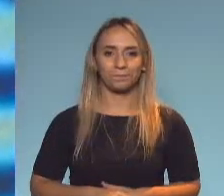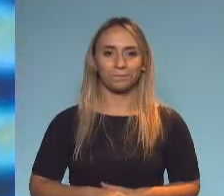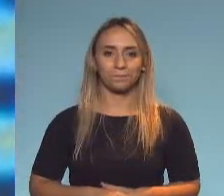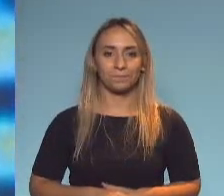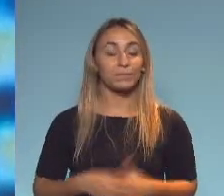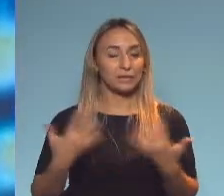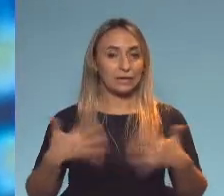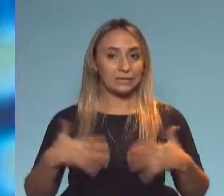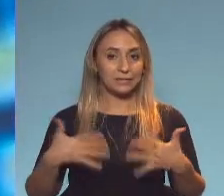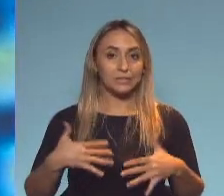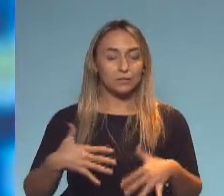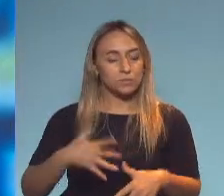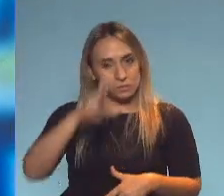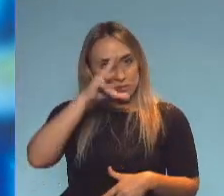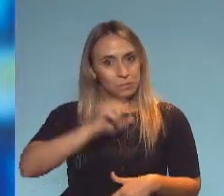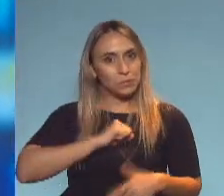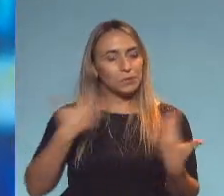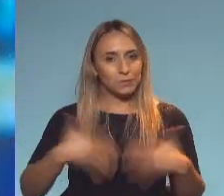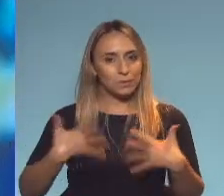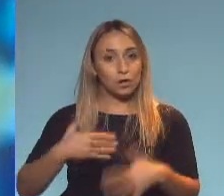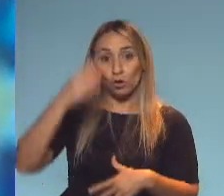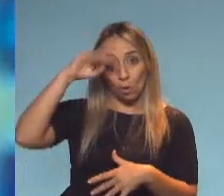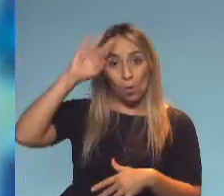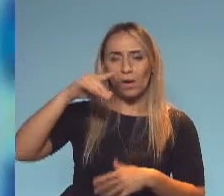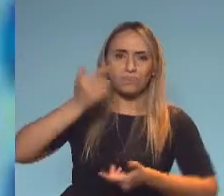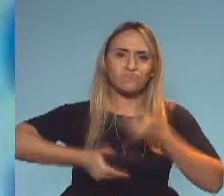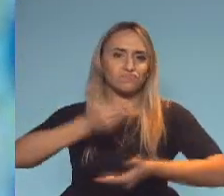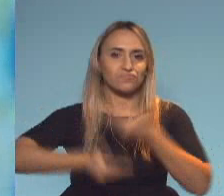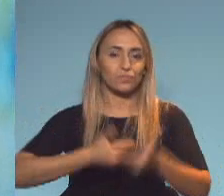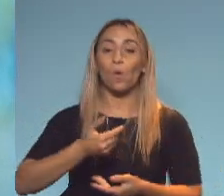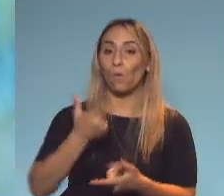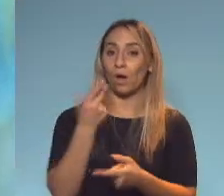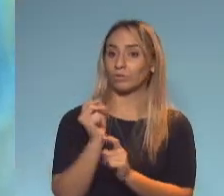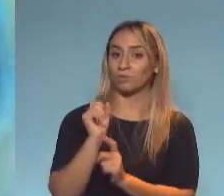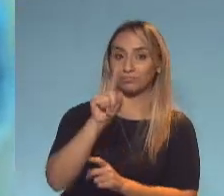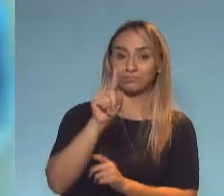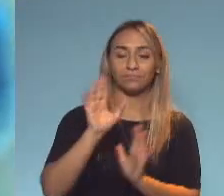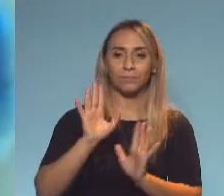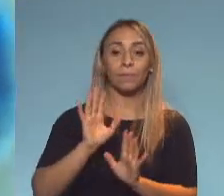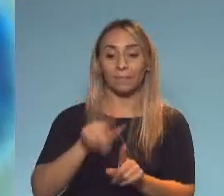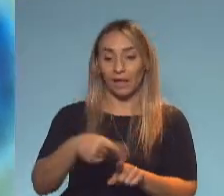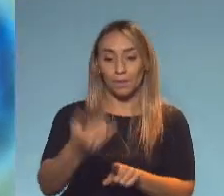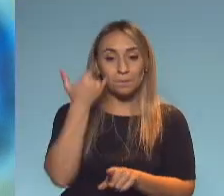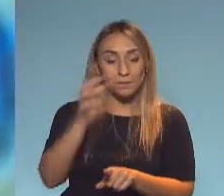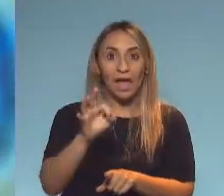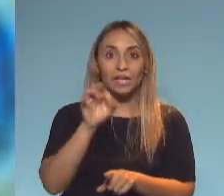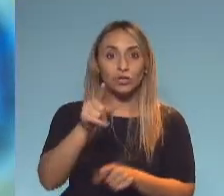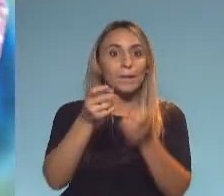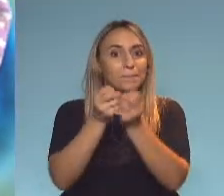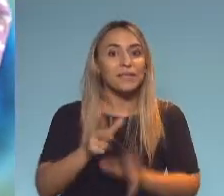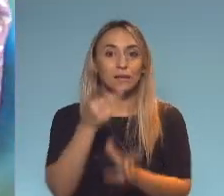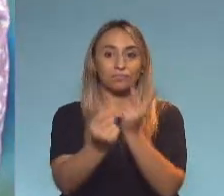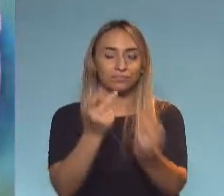Una verdadera proeza, la de Cuba, que avanza con la vacuna soberana y en mayo empezaría a inmunizar. Digo, una proeza por el